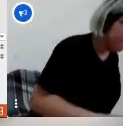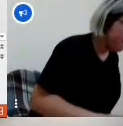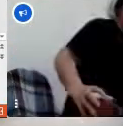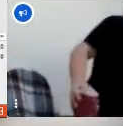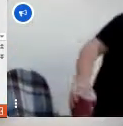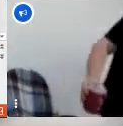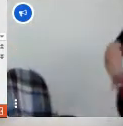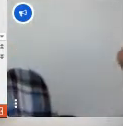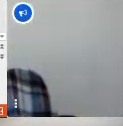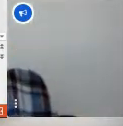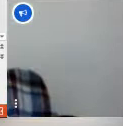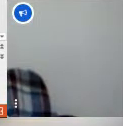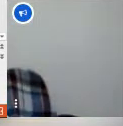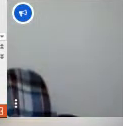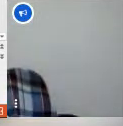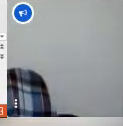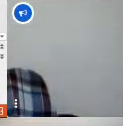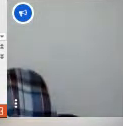mientras.